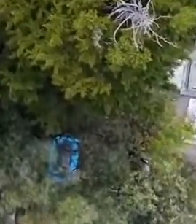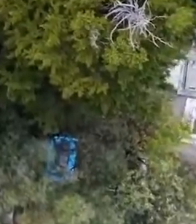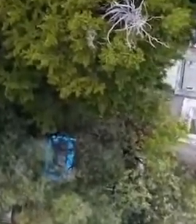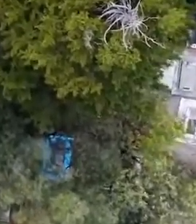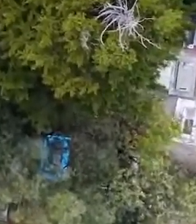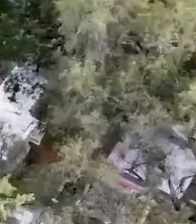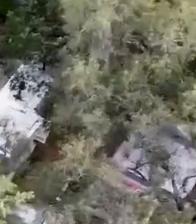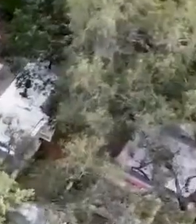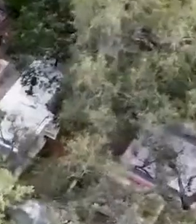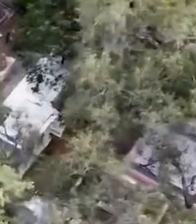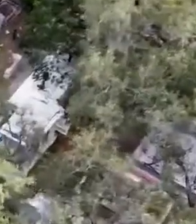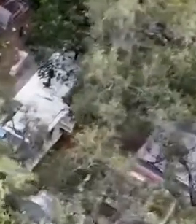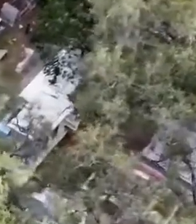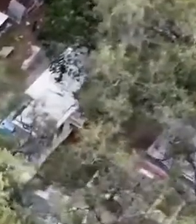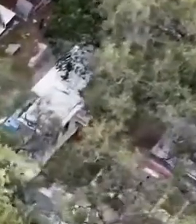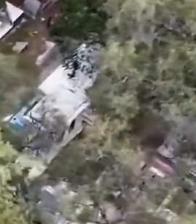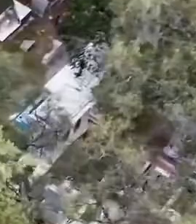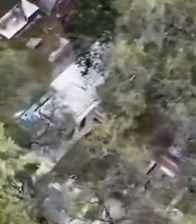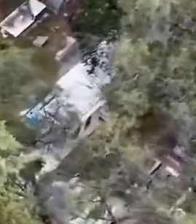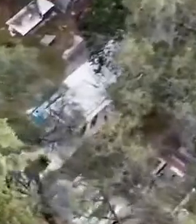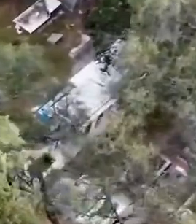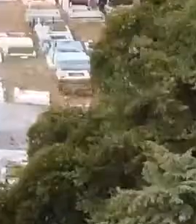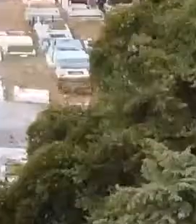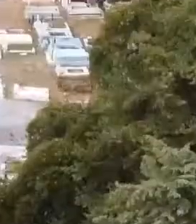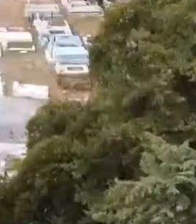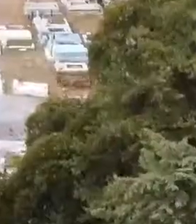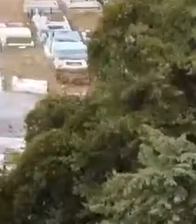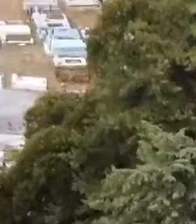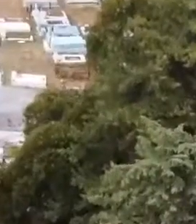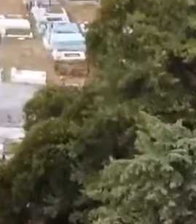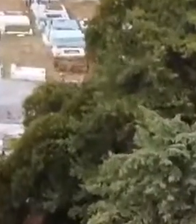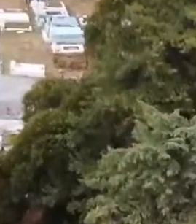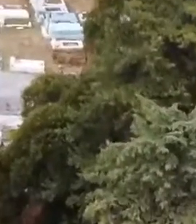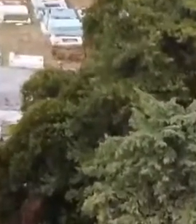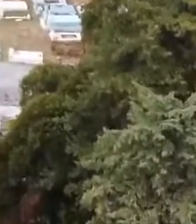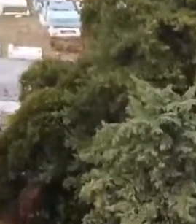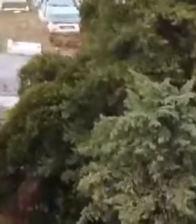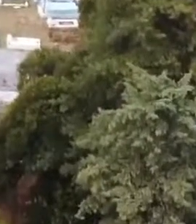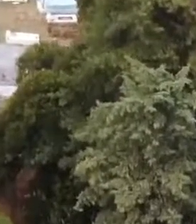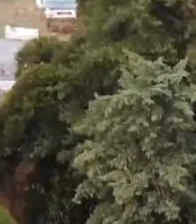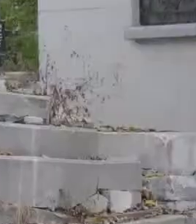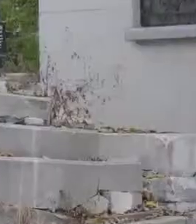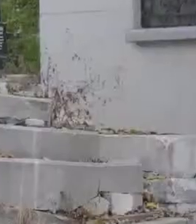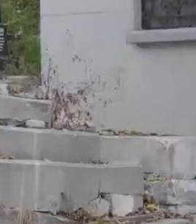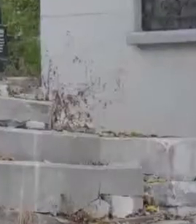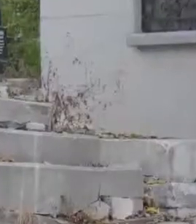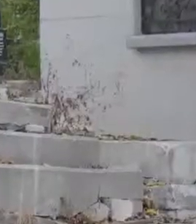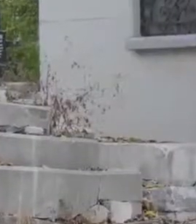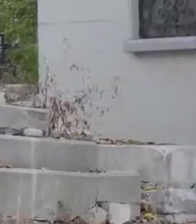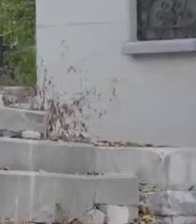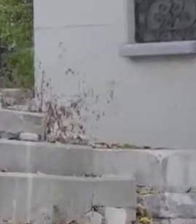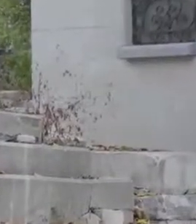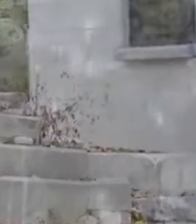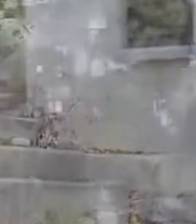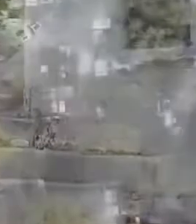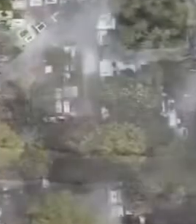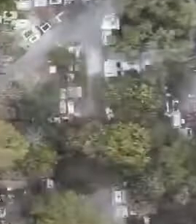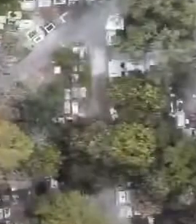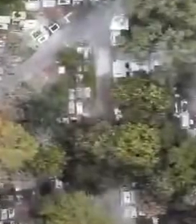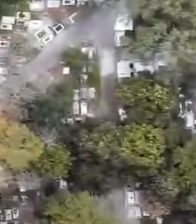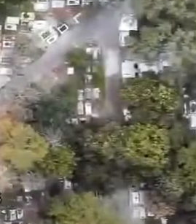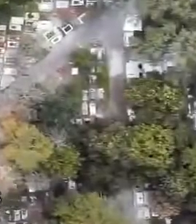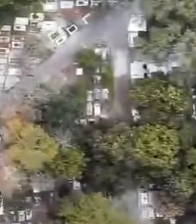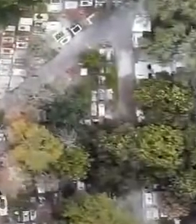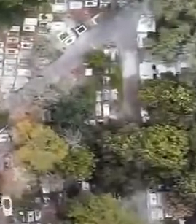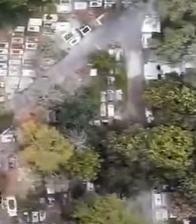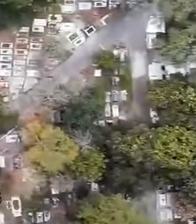rehabilitación del Paseo Memorial Panteón de Dolores, un sendero que conectará al Panteón Civil Dolores con la cañada de la tercera sección del bosque.